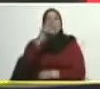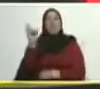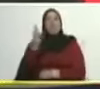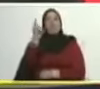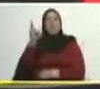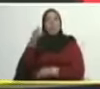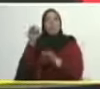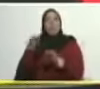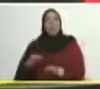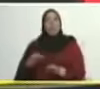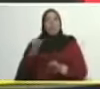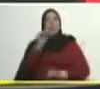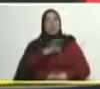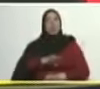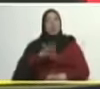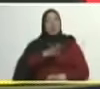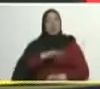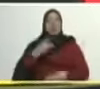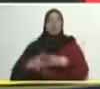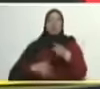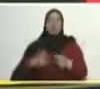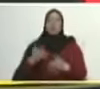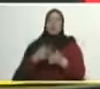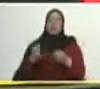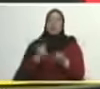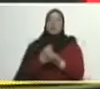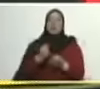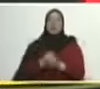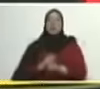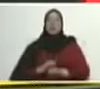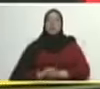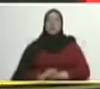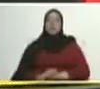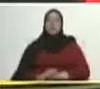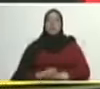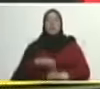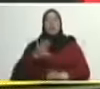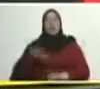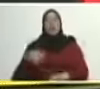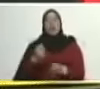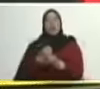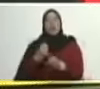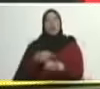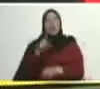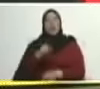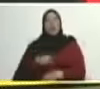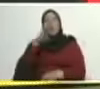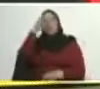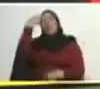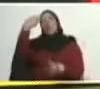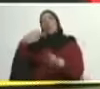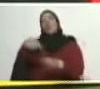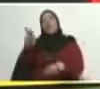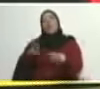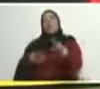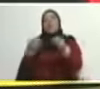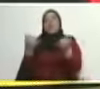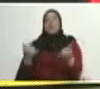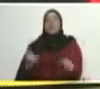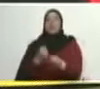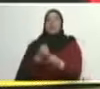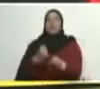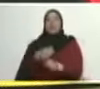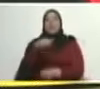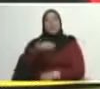sus organizaciones sociales y de nuestro gobierno, el cual tengo el honor de presidir. Hoy